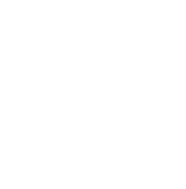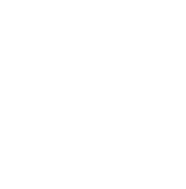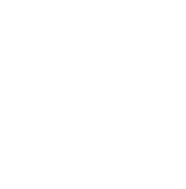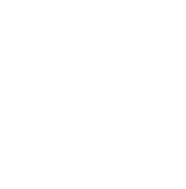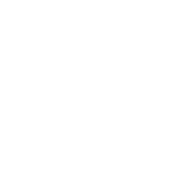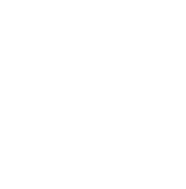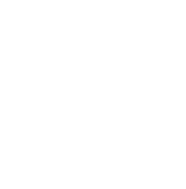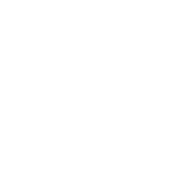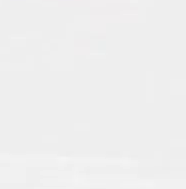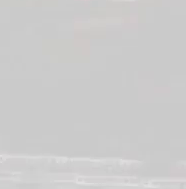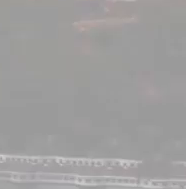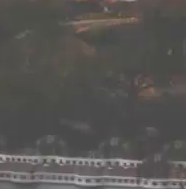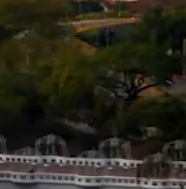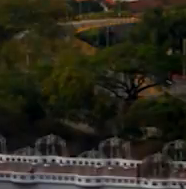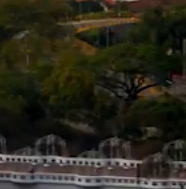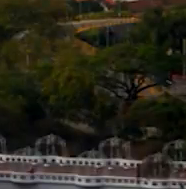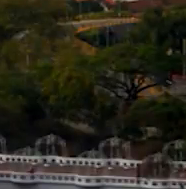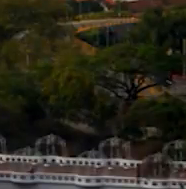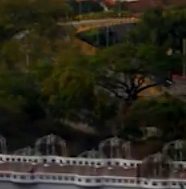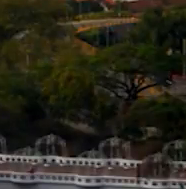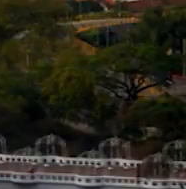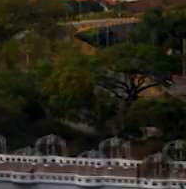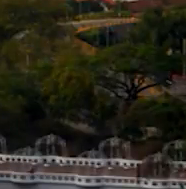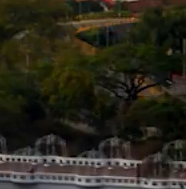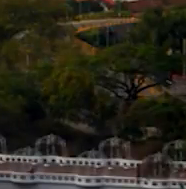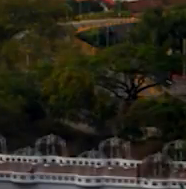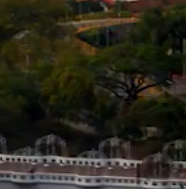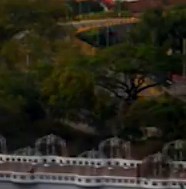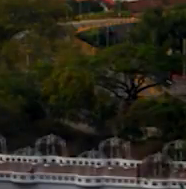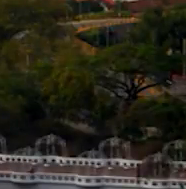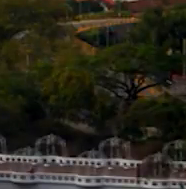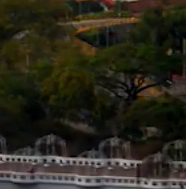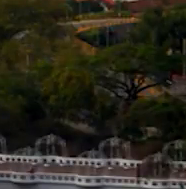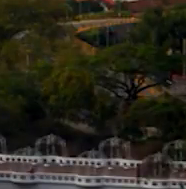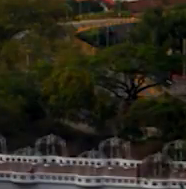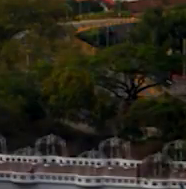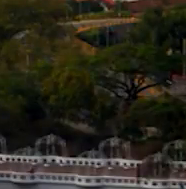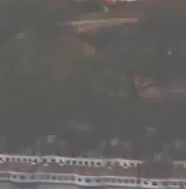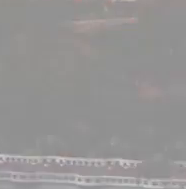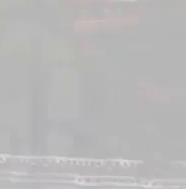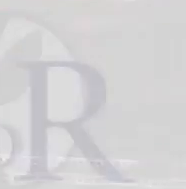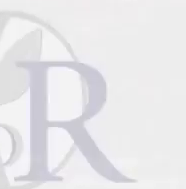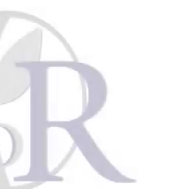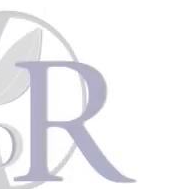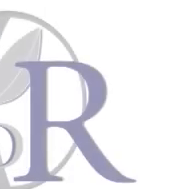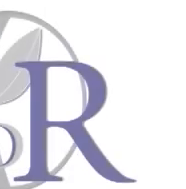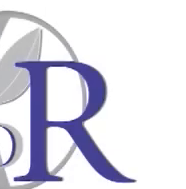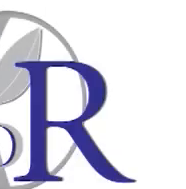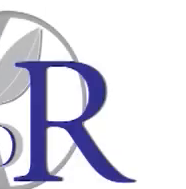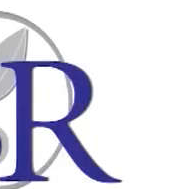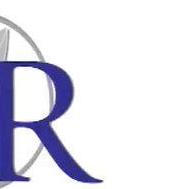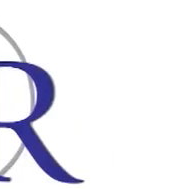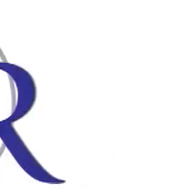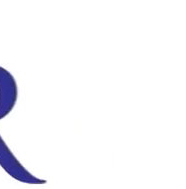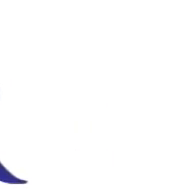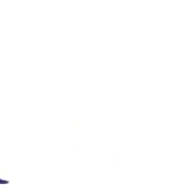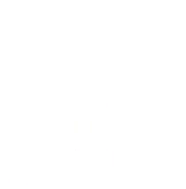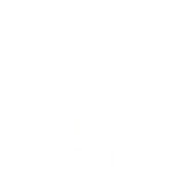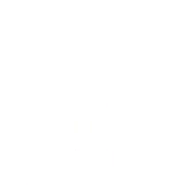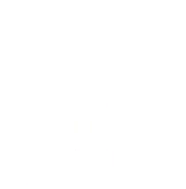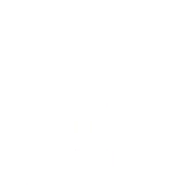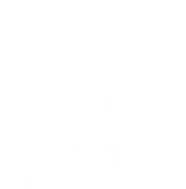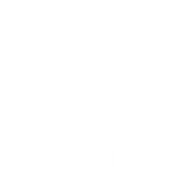ya puedes conseguir la línea de medicamentos doctor rojas en cali llama a nuestra distribuidora oficial al 323